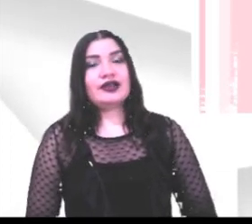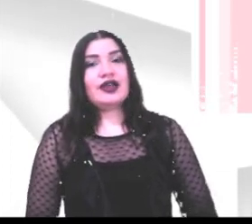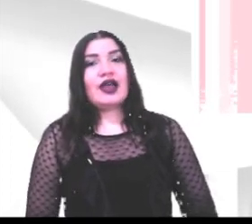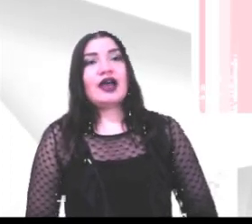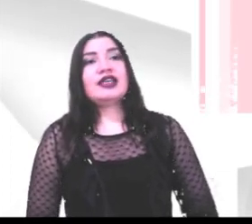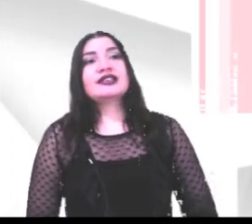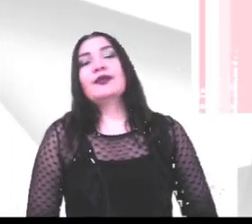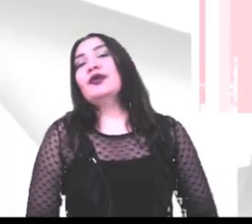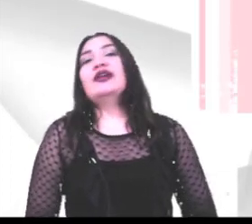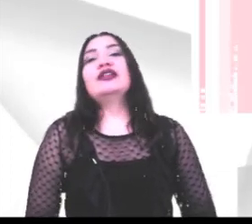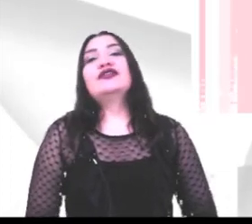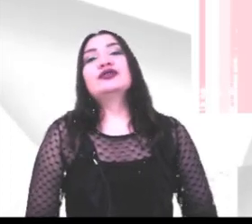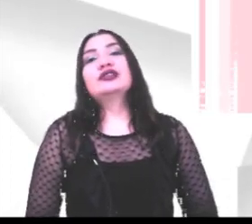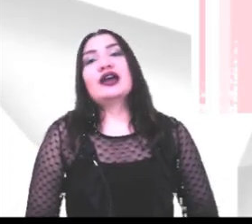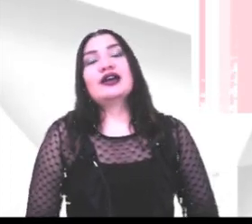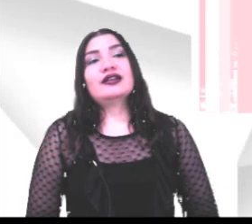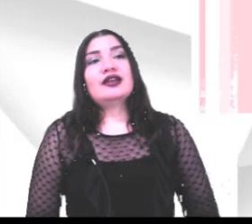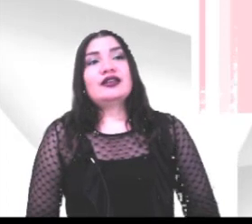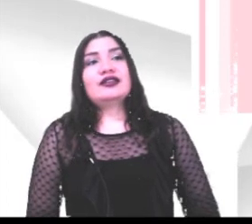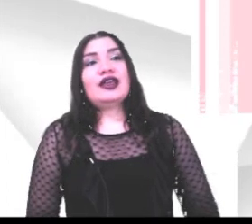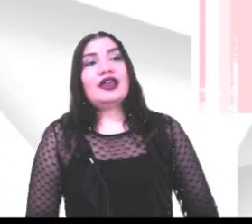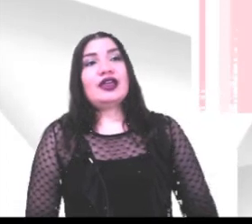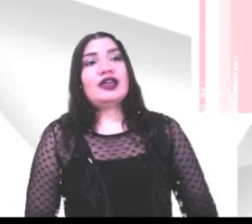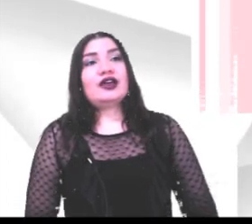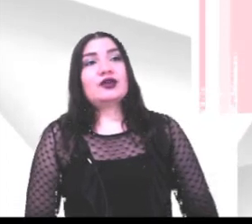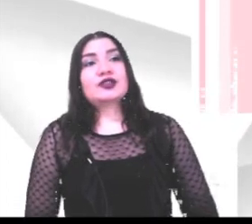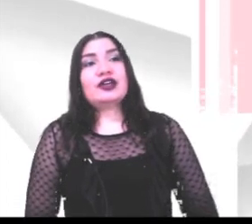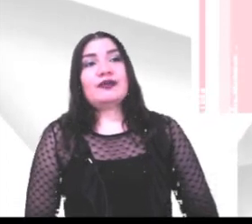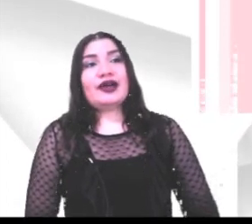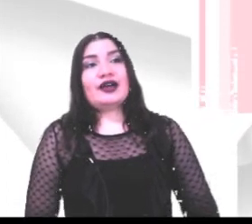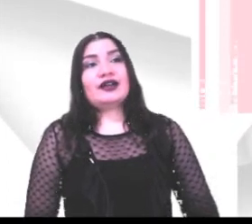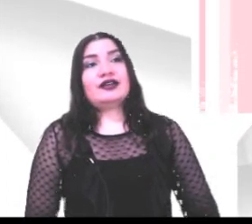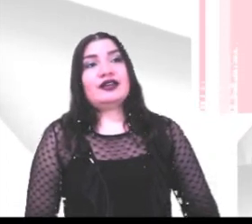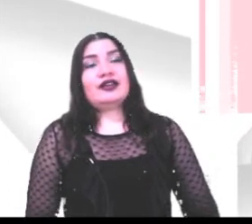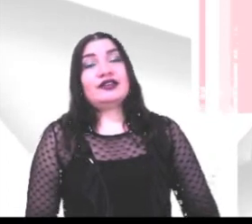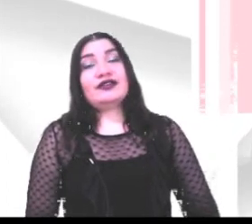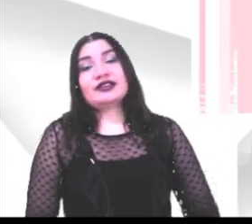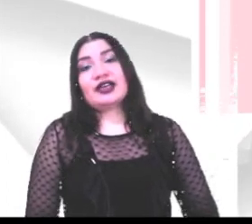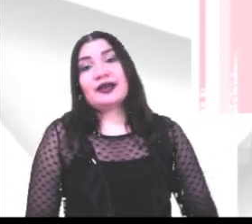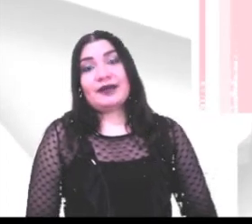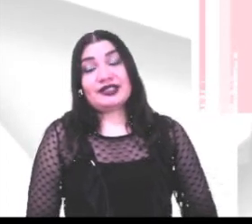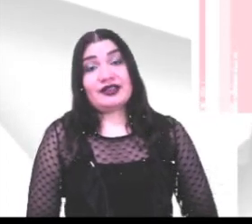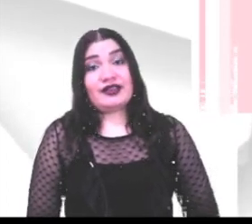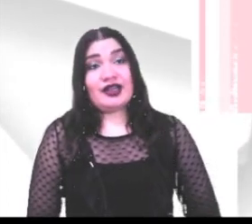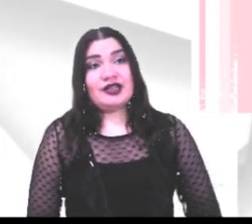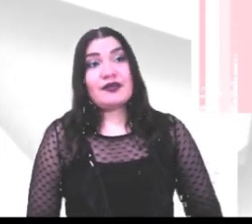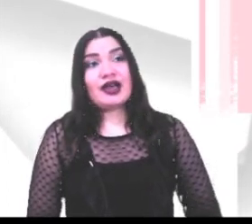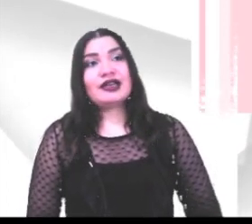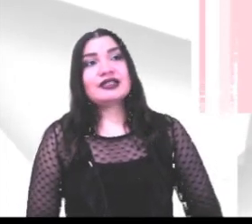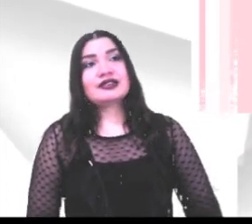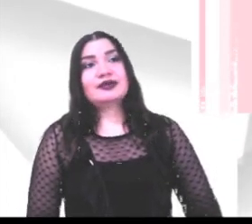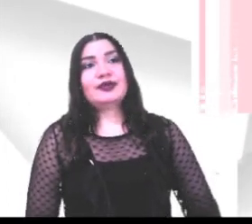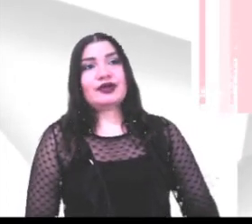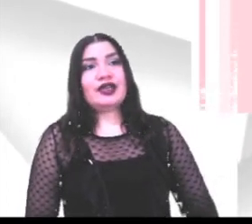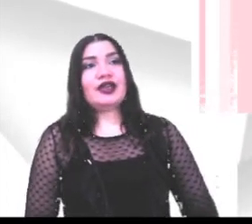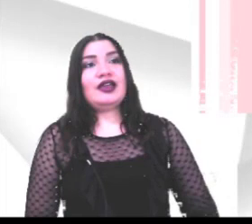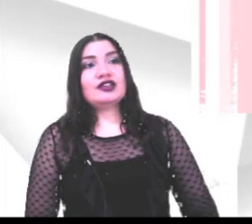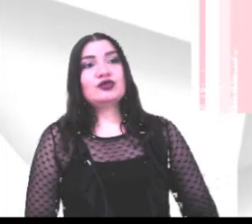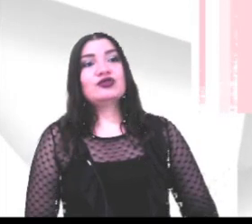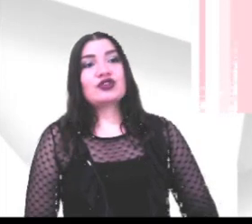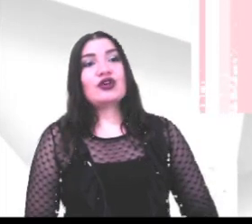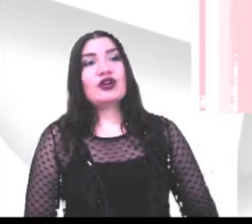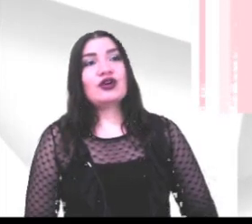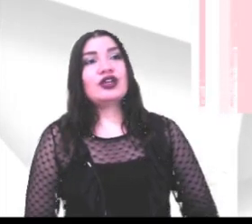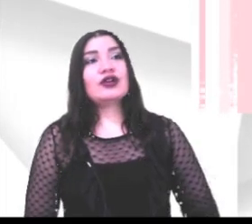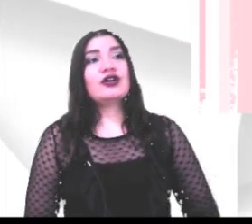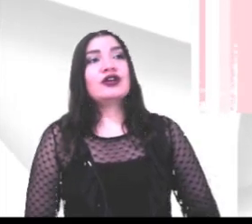ahí se puede disfrutar de observar diversas especies de animales porque es